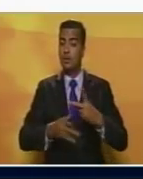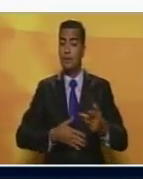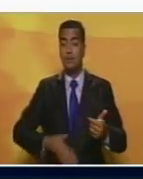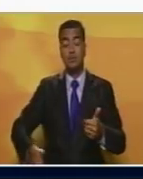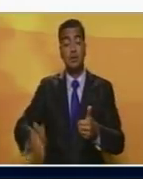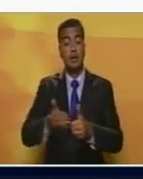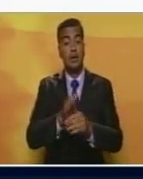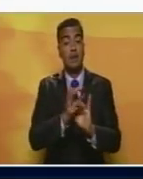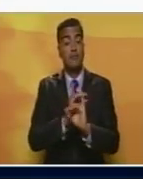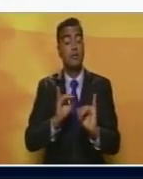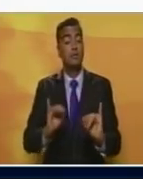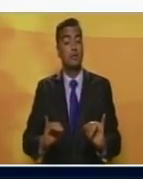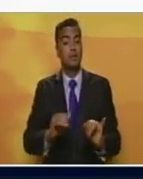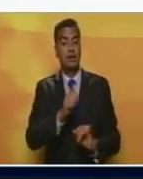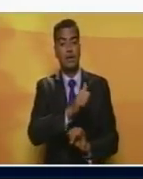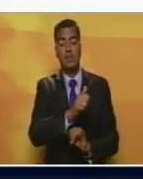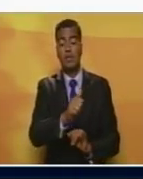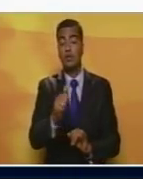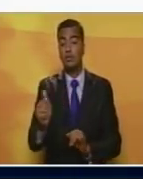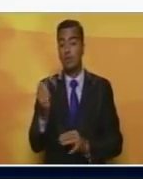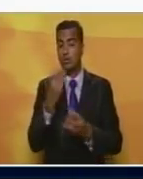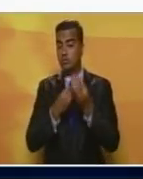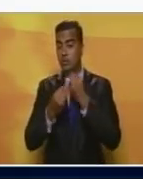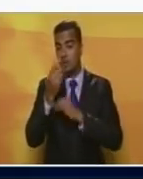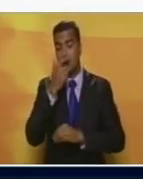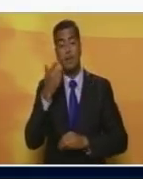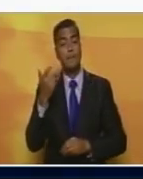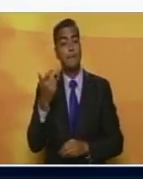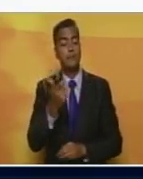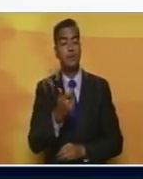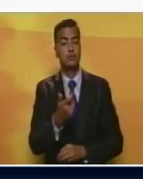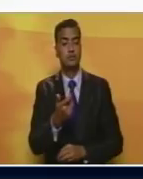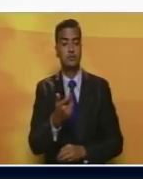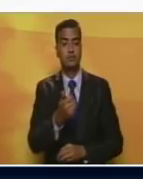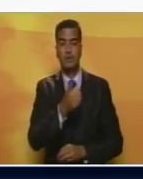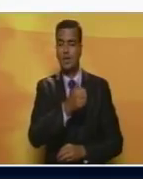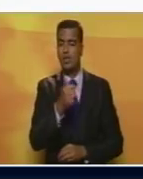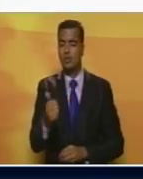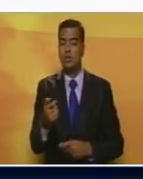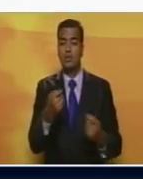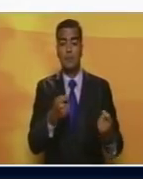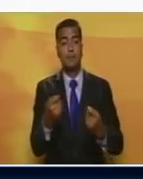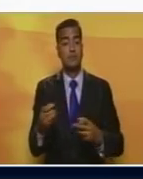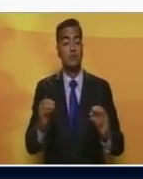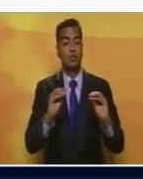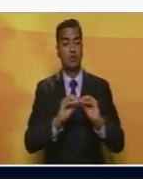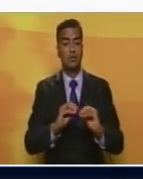del acuerdo que se hizo con 22 acciones de productores conjuntamente con el gobernador José Vázquez,